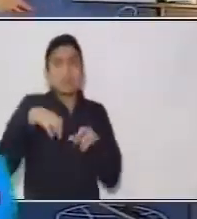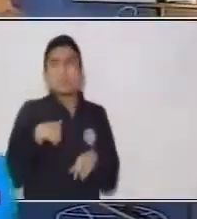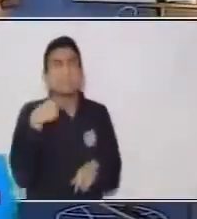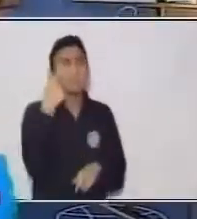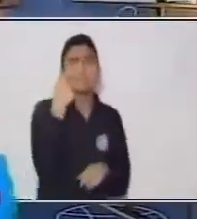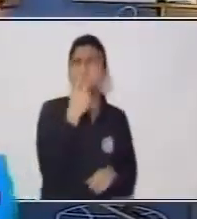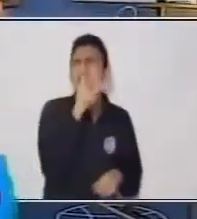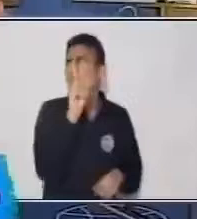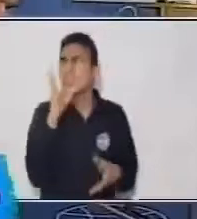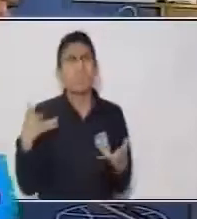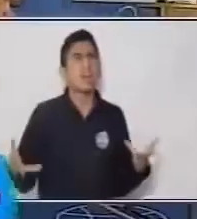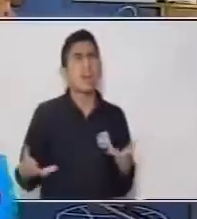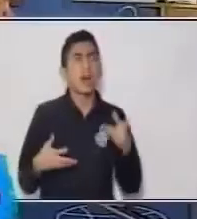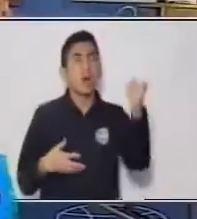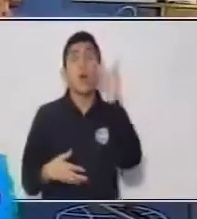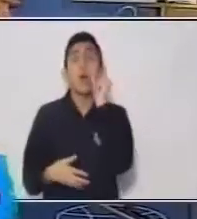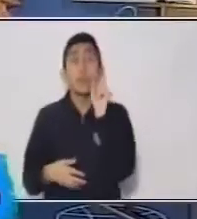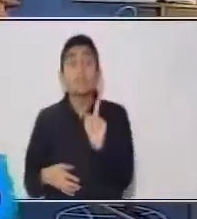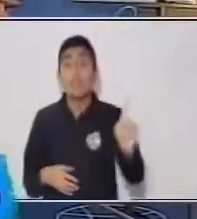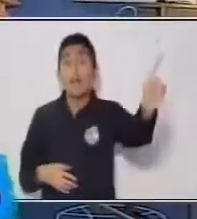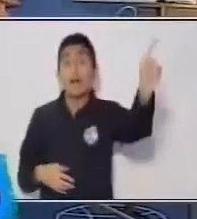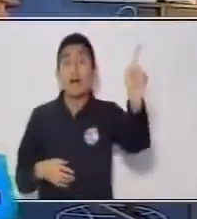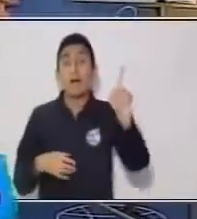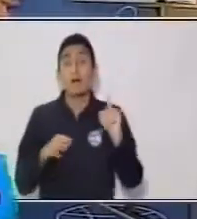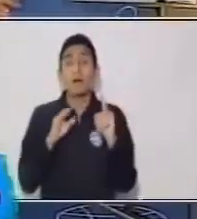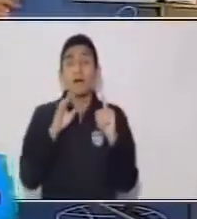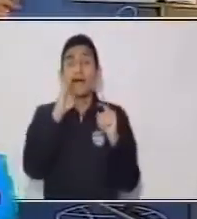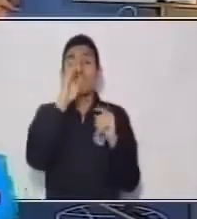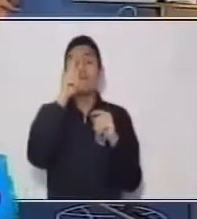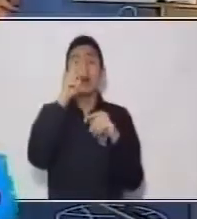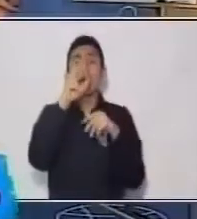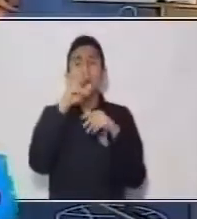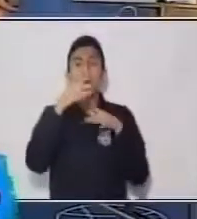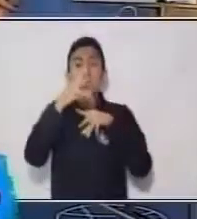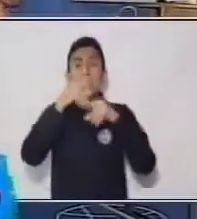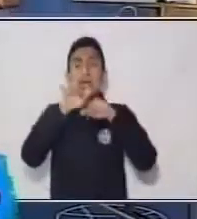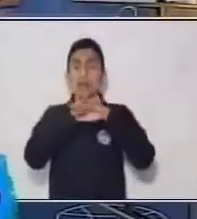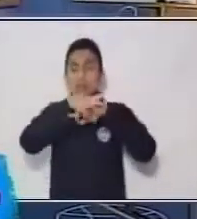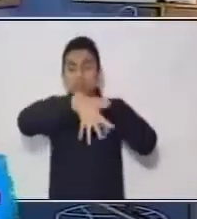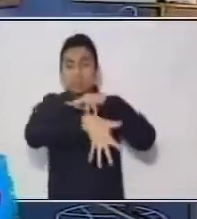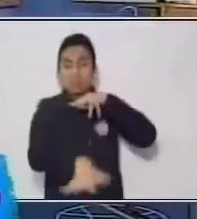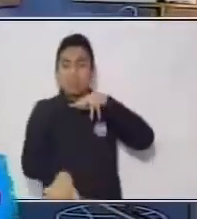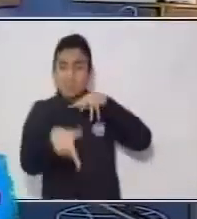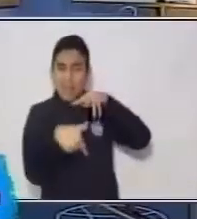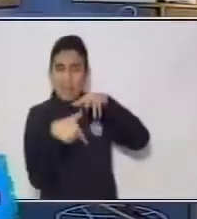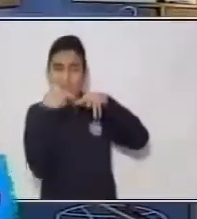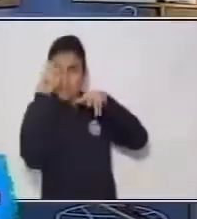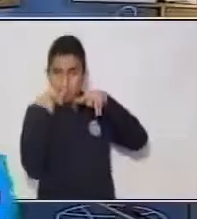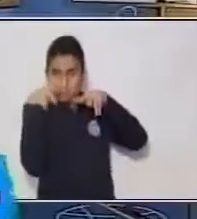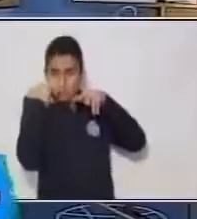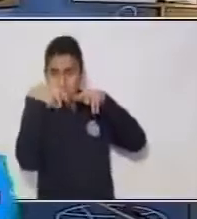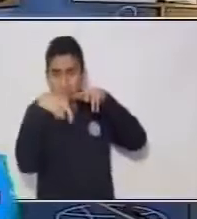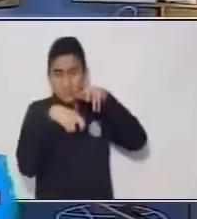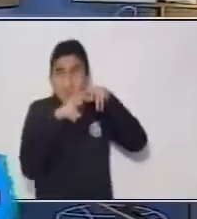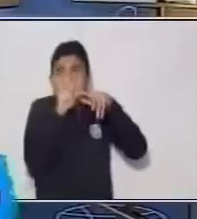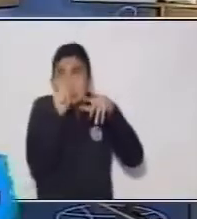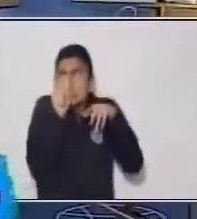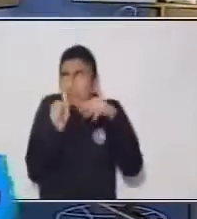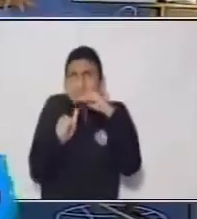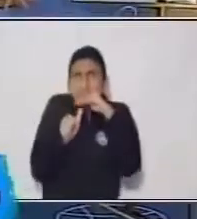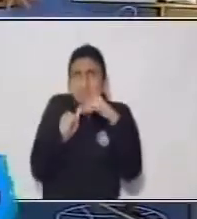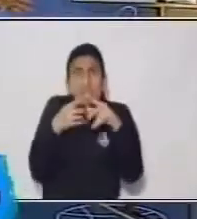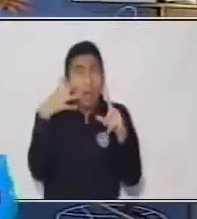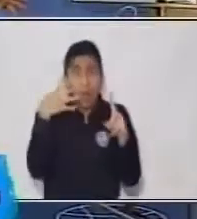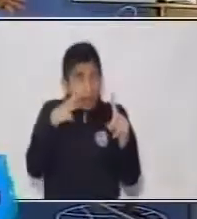tendido en el barranco y no sabía decir, ¿verdad? Después como que regresaba a la vida, y entonces lo empezaron a culpar y lo llevaron a una